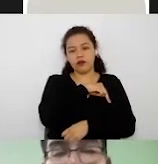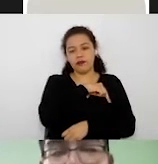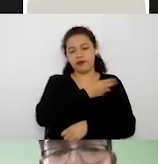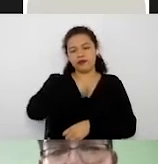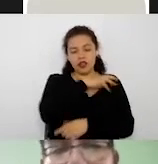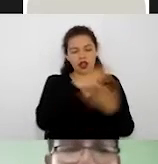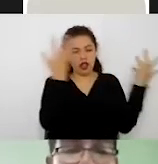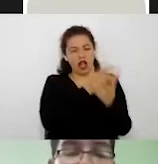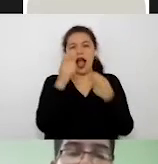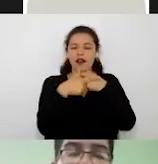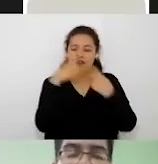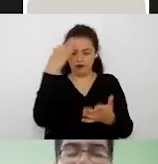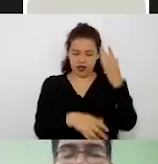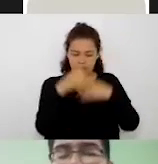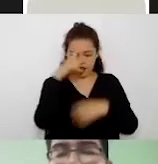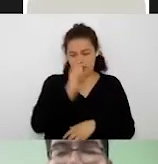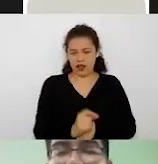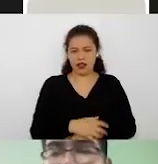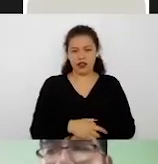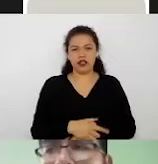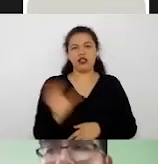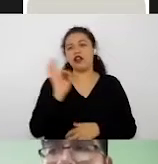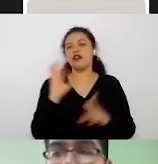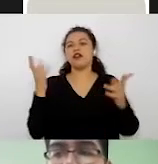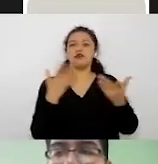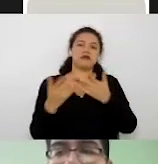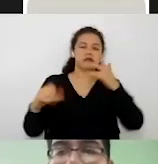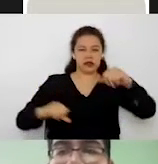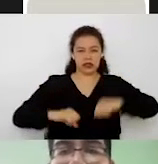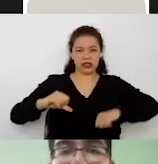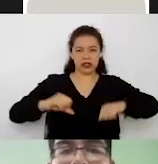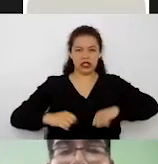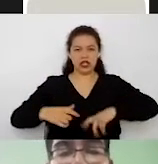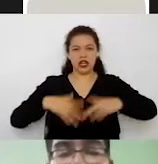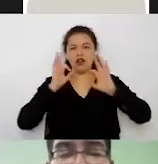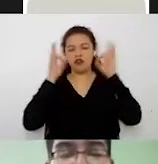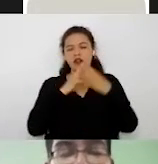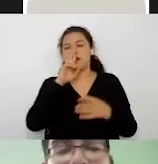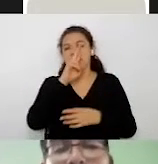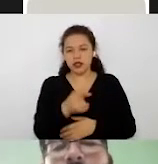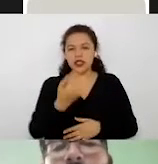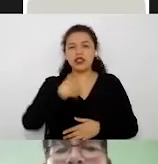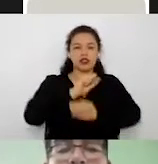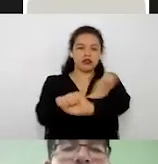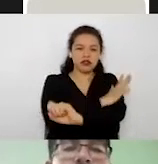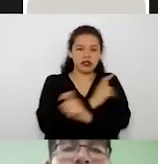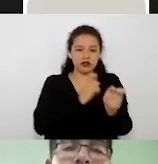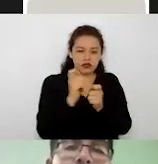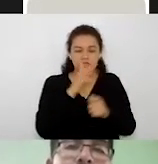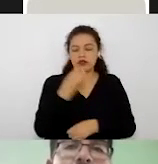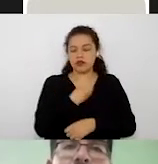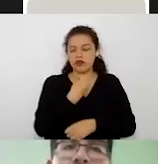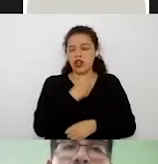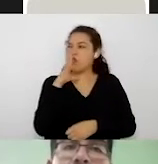tenemos algunas deficiencias en cuanto a quizás nuestra forma de actuar, a que no controlamos nuestras emociones, a